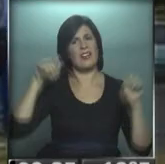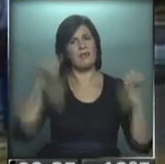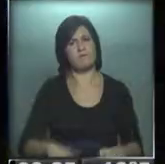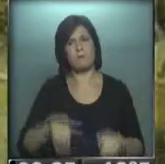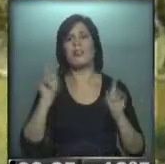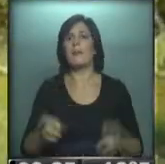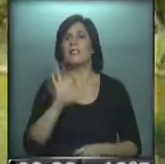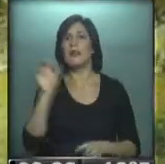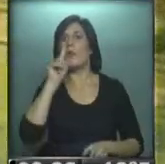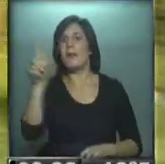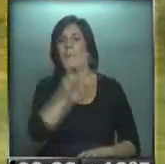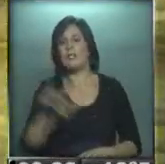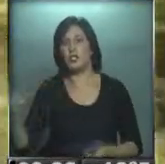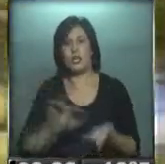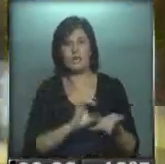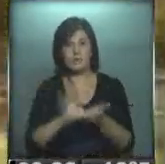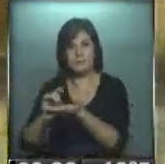empleo.